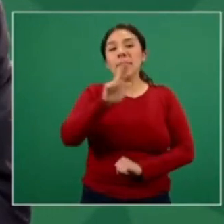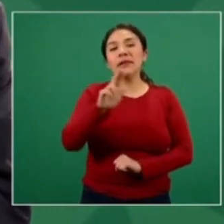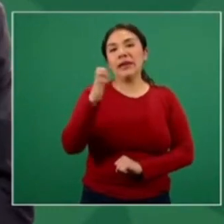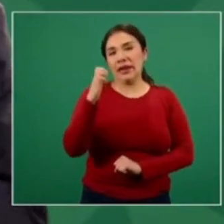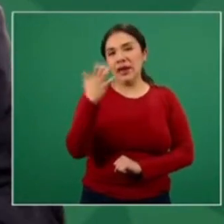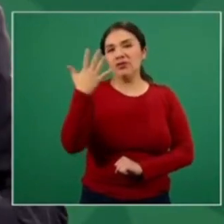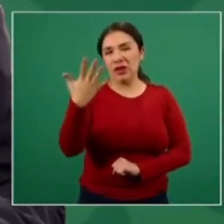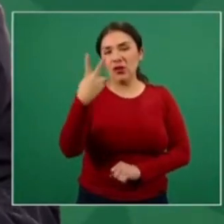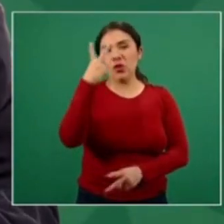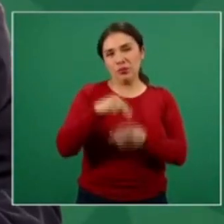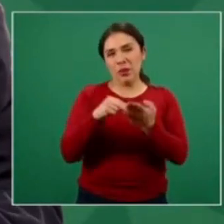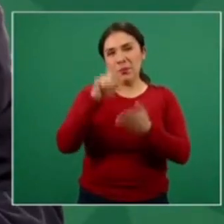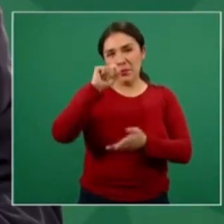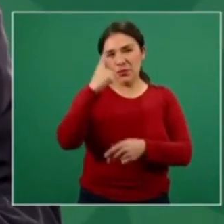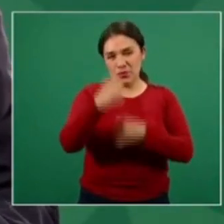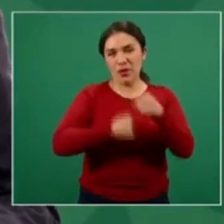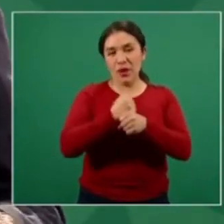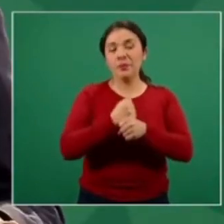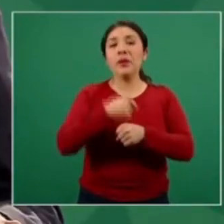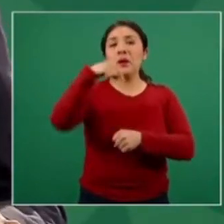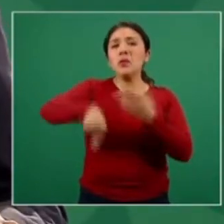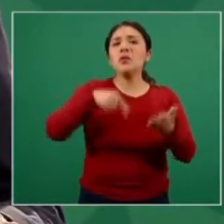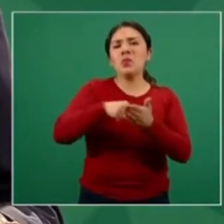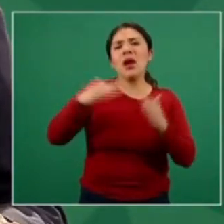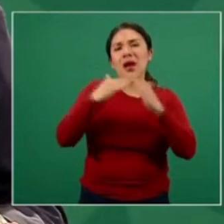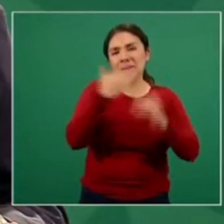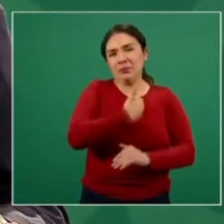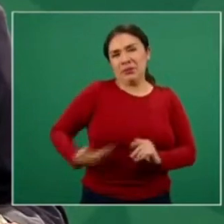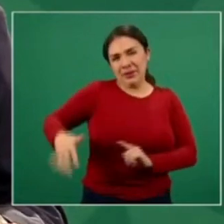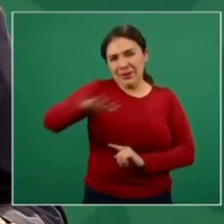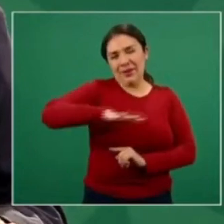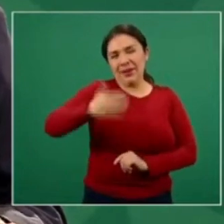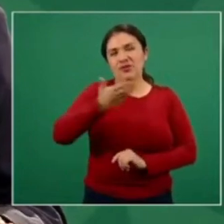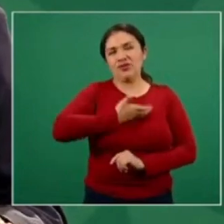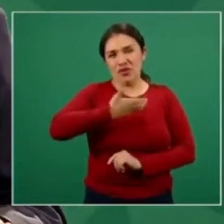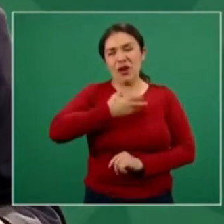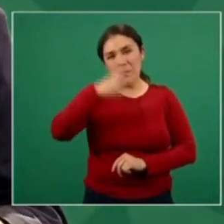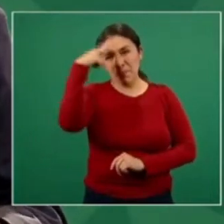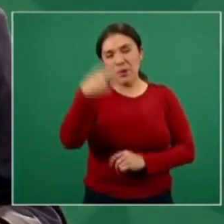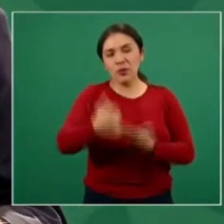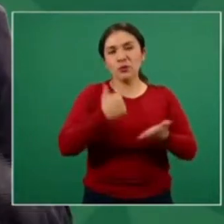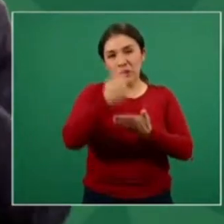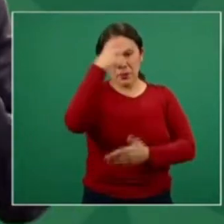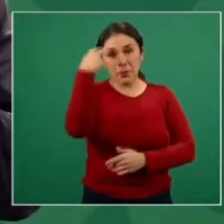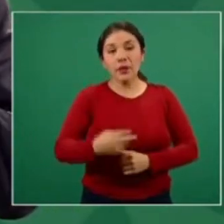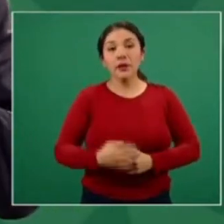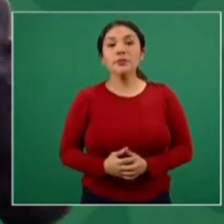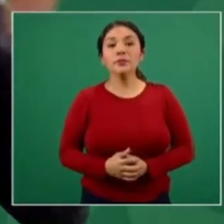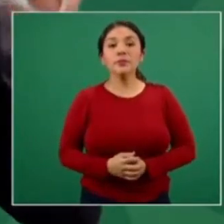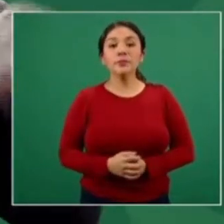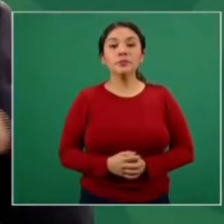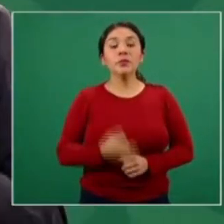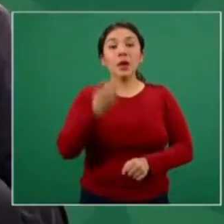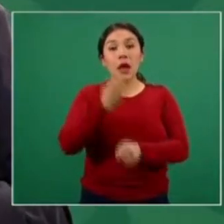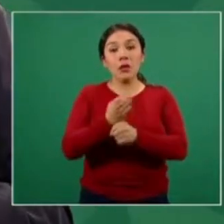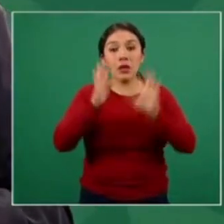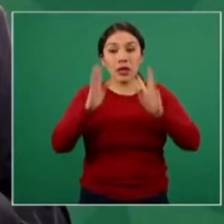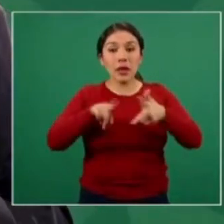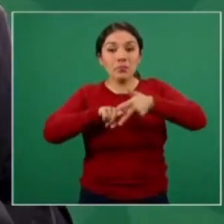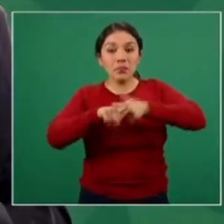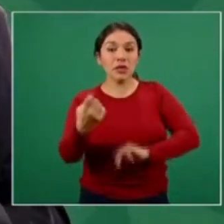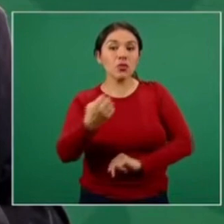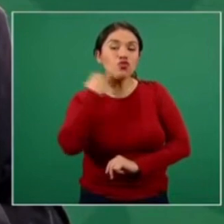2021. Estamos en el Salón Tesorería del Palacio Nacional de México, en la Ciudad de México, y vamos a iniciar la